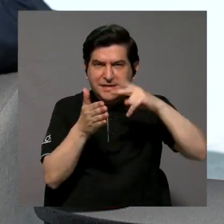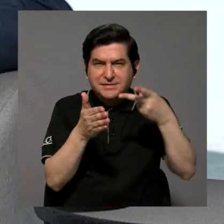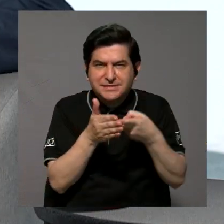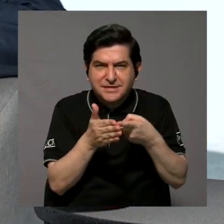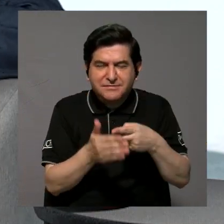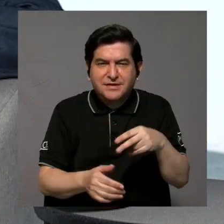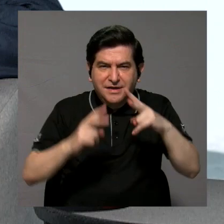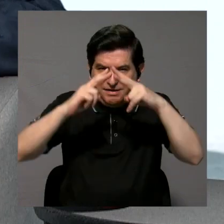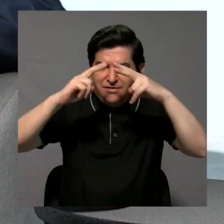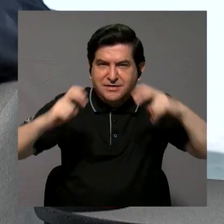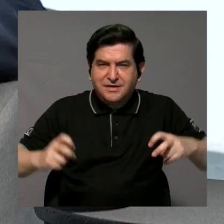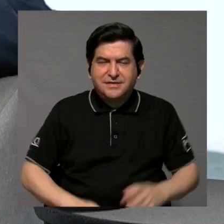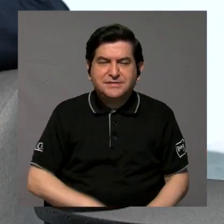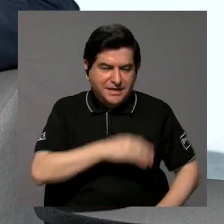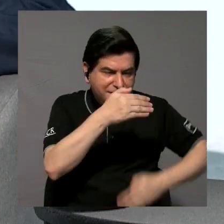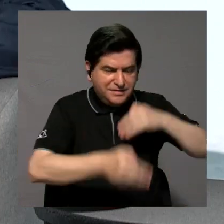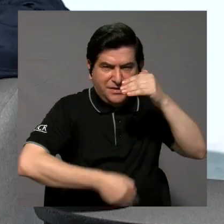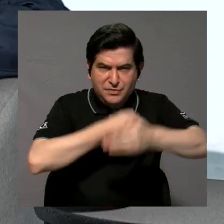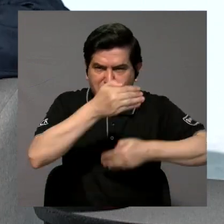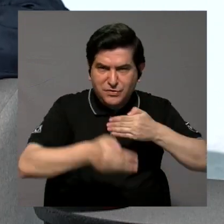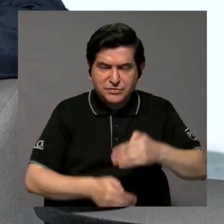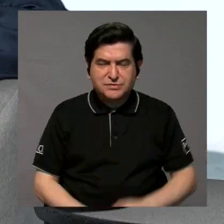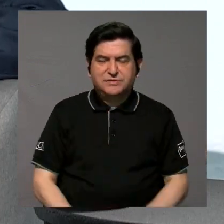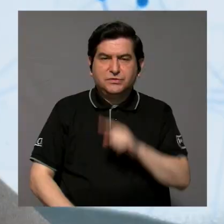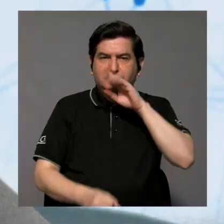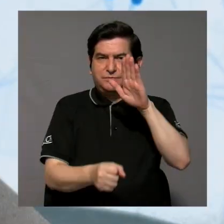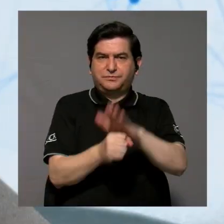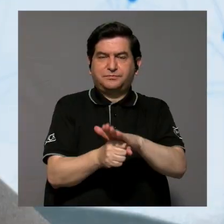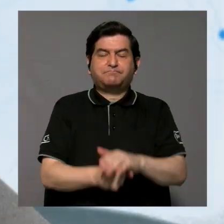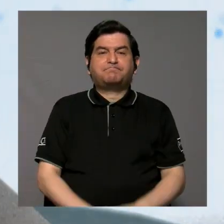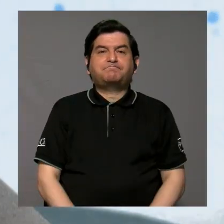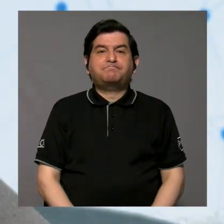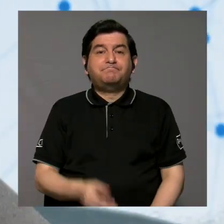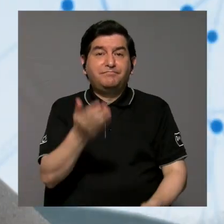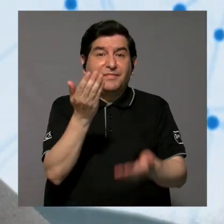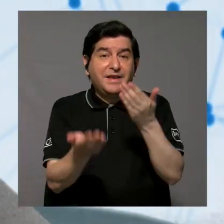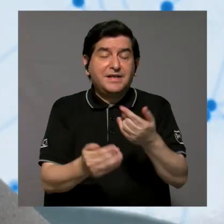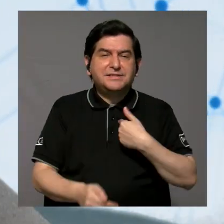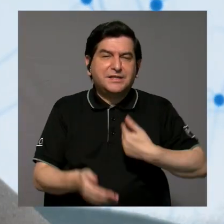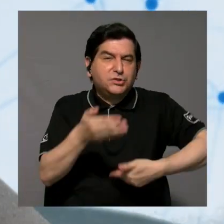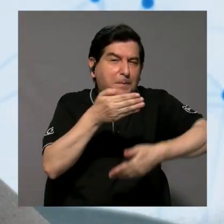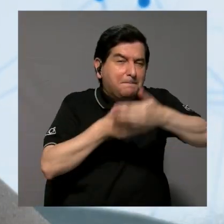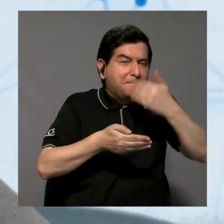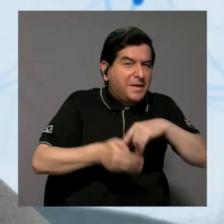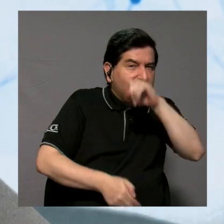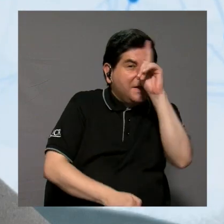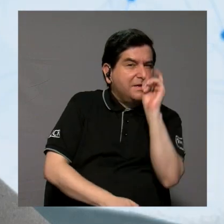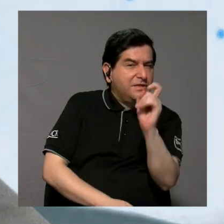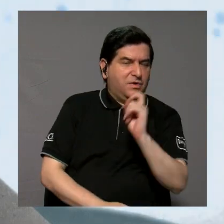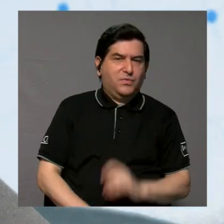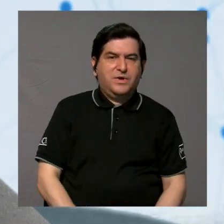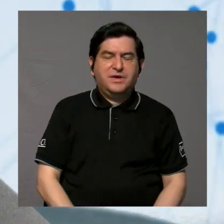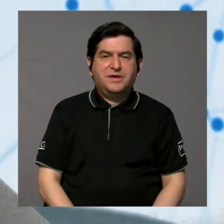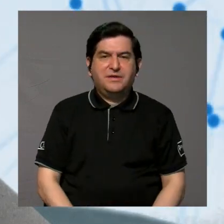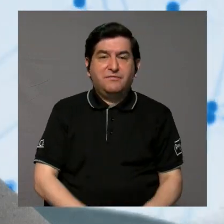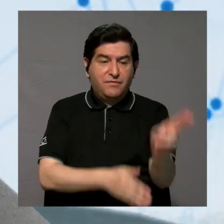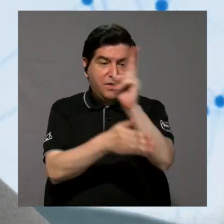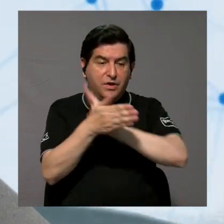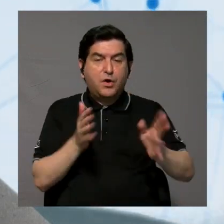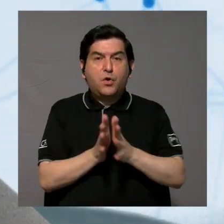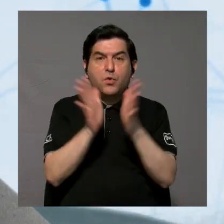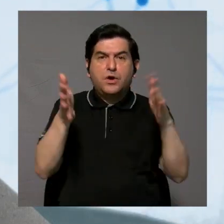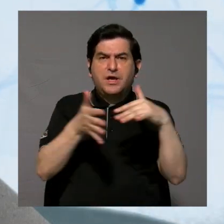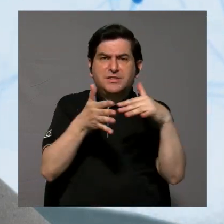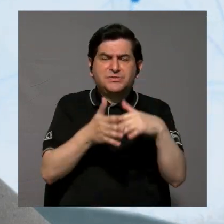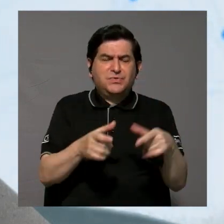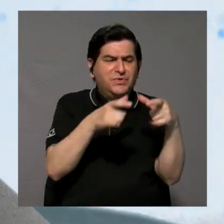digamos, ese procedimiento que ustedes siguieron. Ahora, tal vez, y me podría volver un momentito a la pregunta, es ¿por qué en las universidades públicas